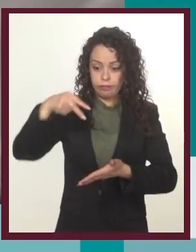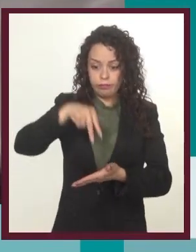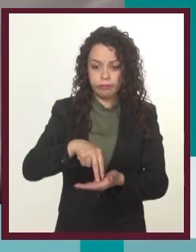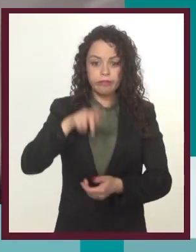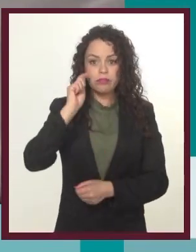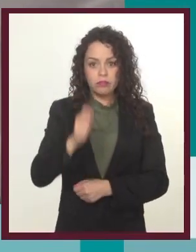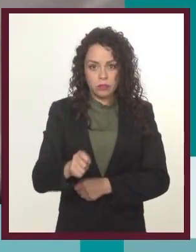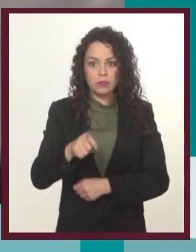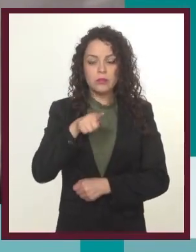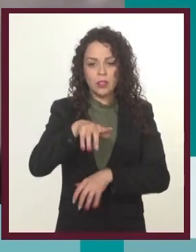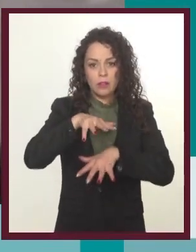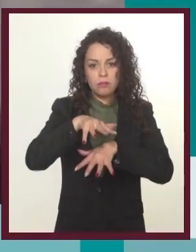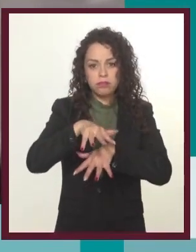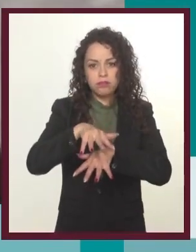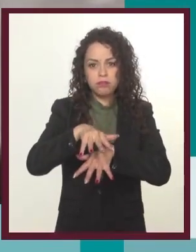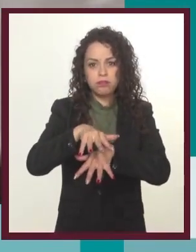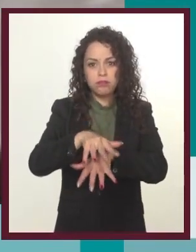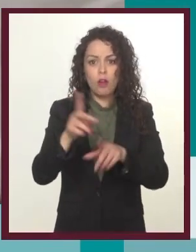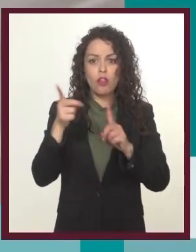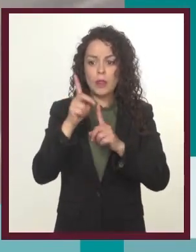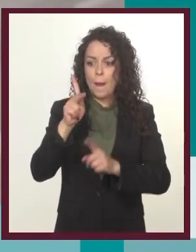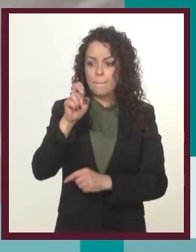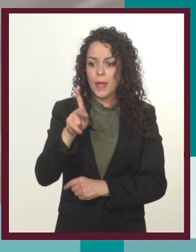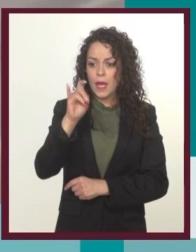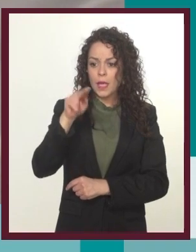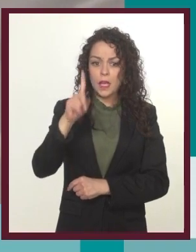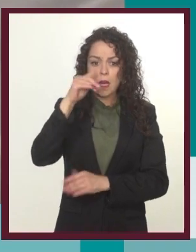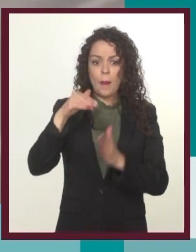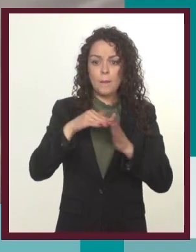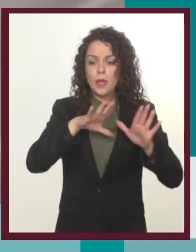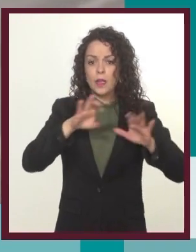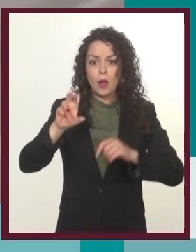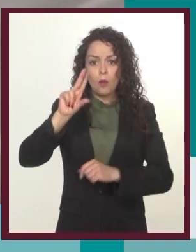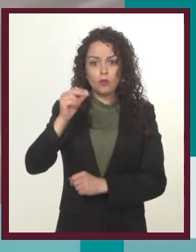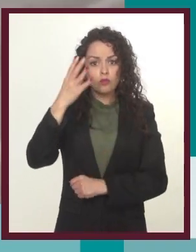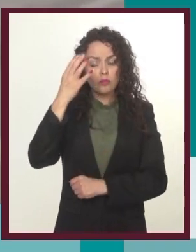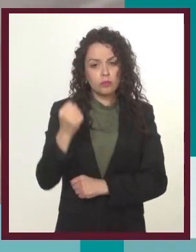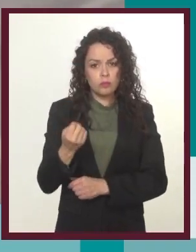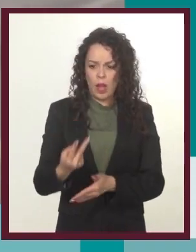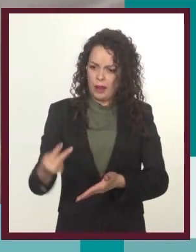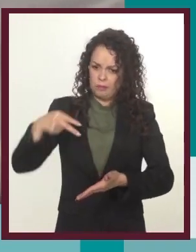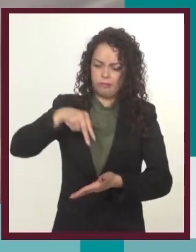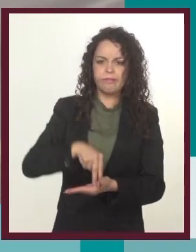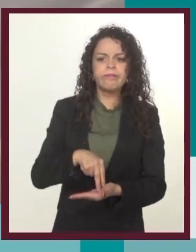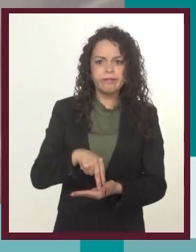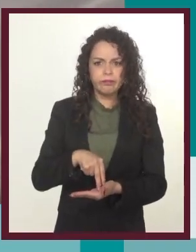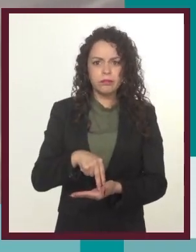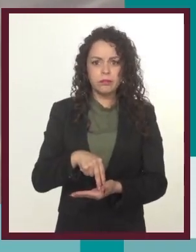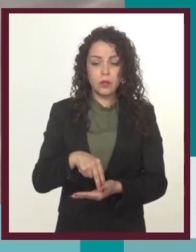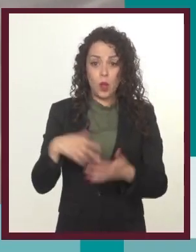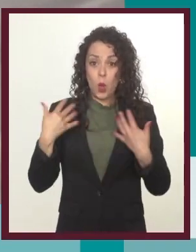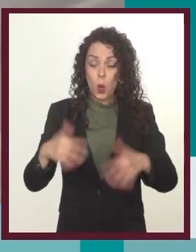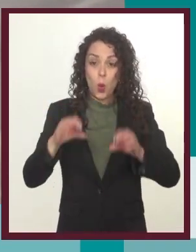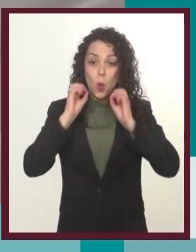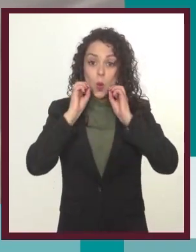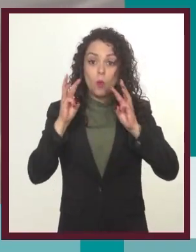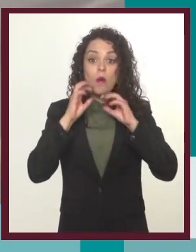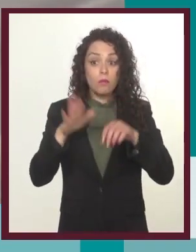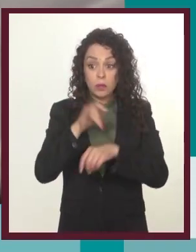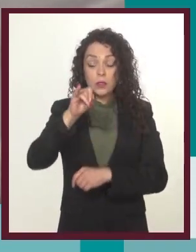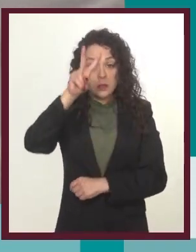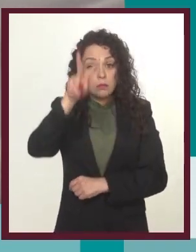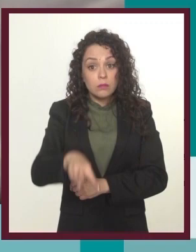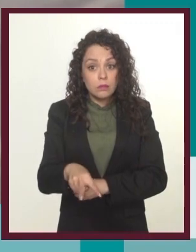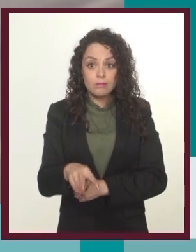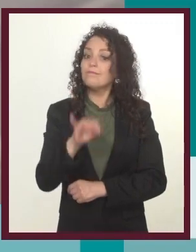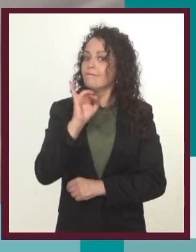tanques durante las protestas en la Plaza Tiananmen, en Pekín, en 1989. Uf, es muy fuerte, sobre todo porque